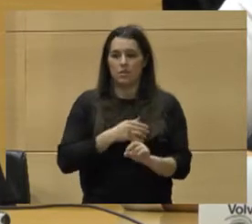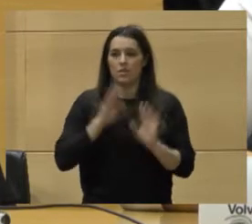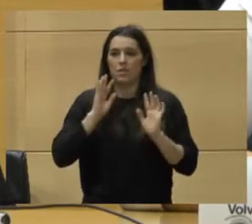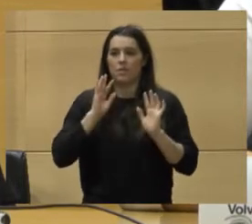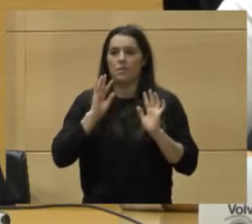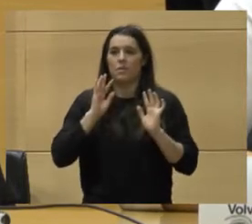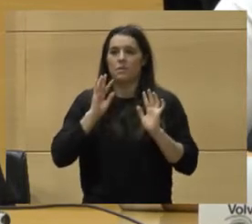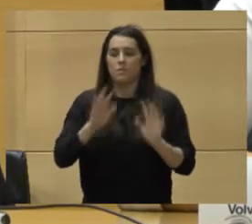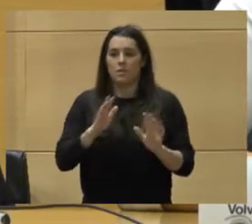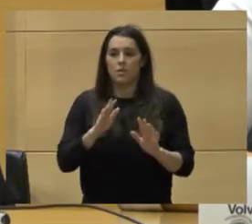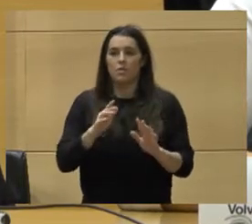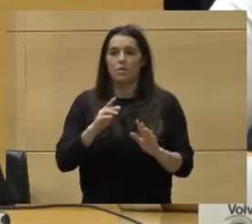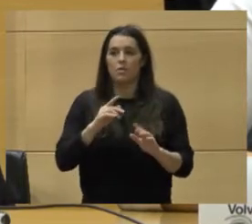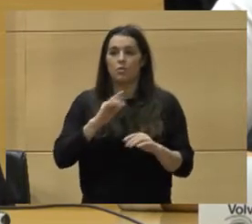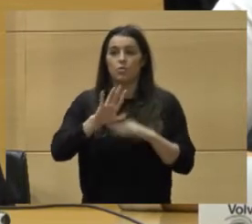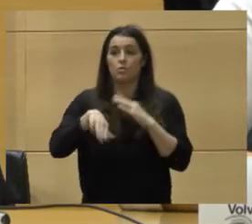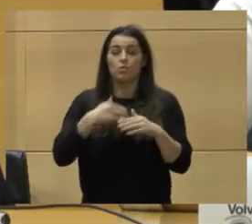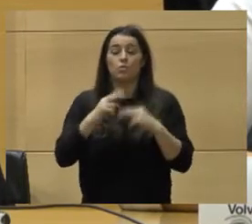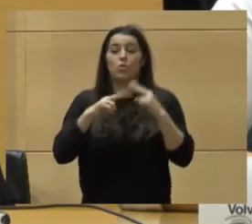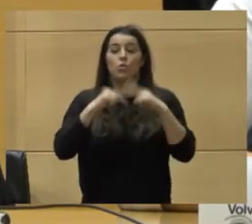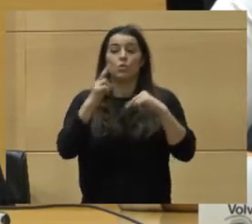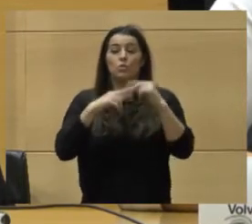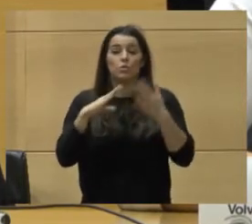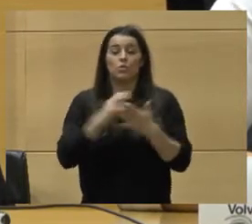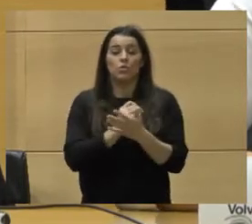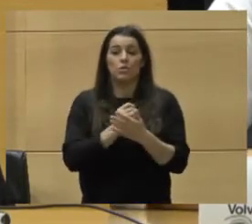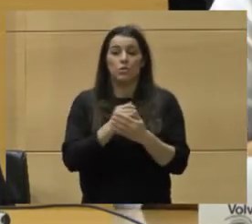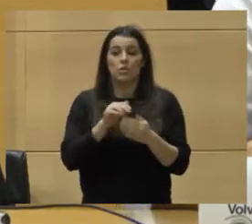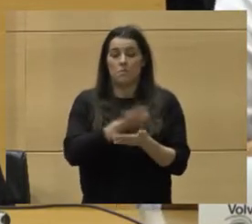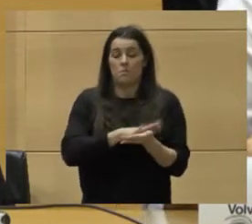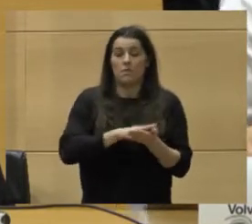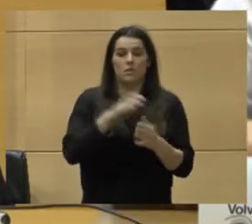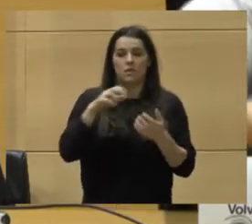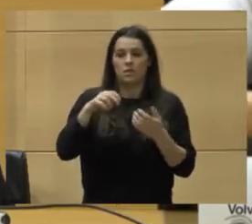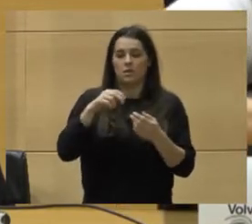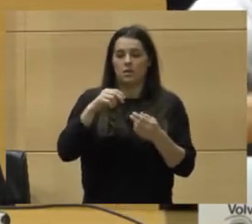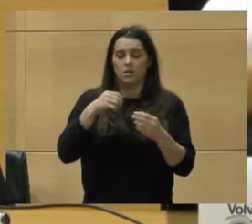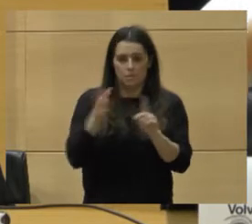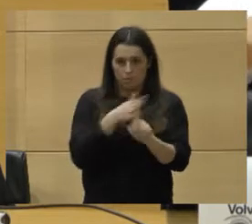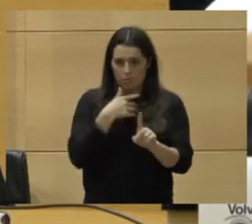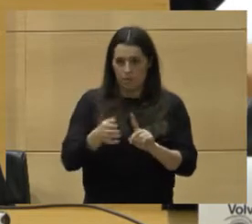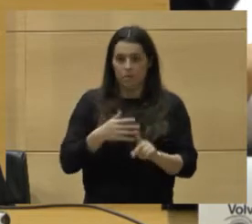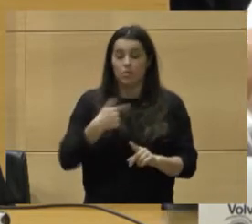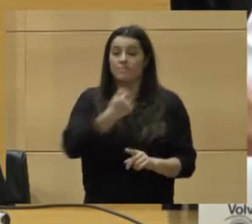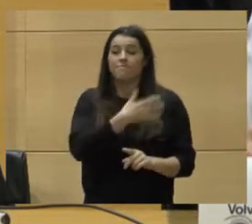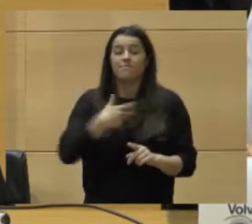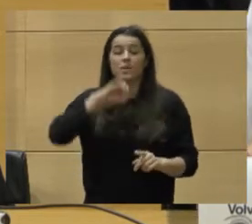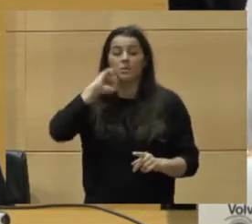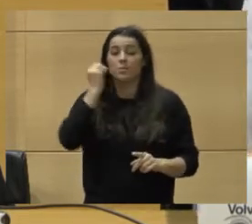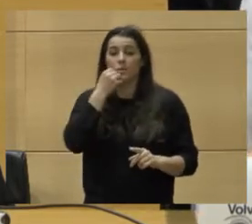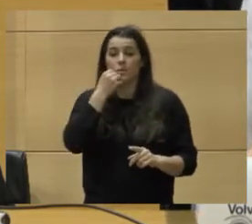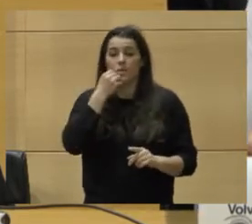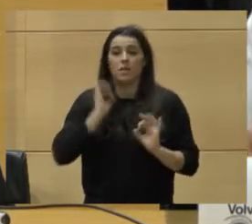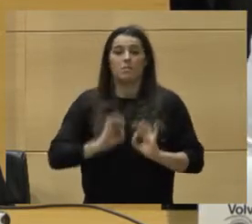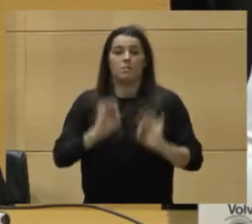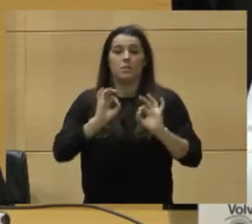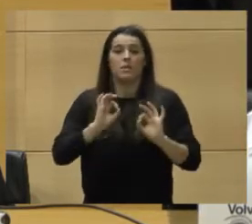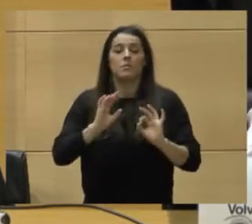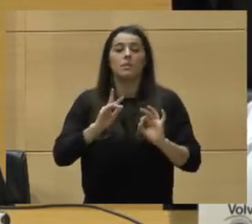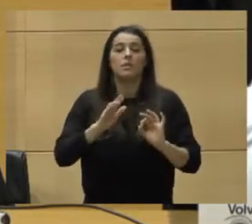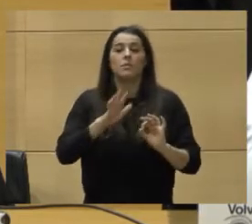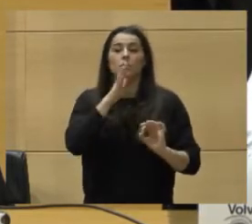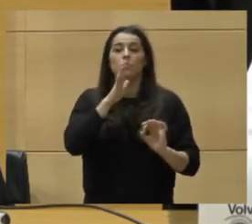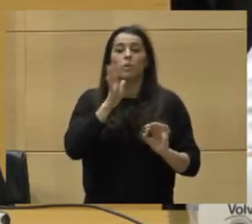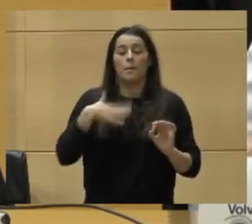y sobre los consensos y yo quiero reclamar y reivindicar el papel que han jugado las compañeras diputadas en el